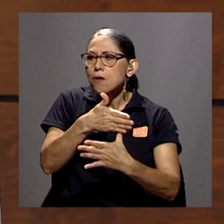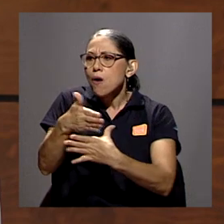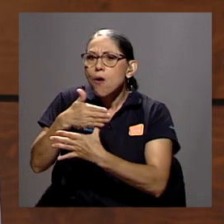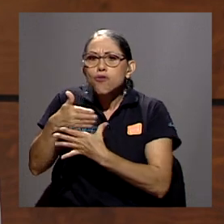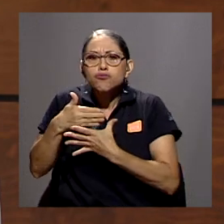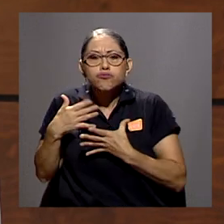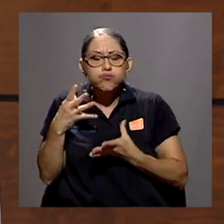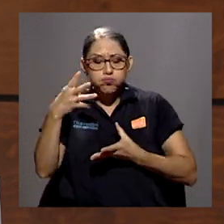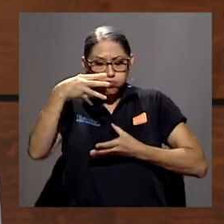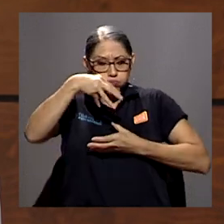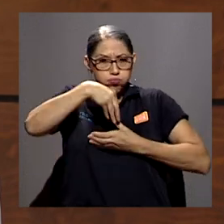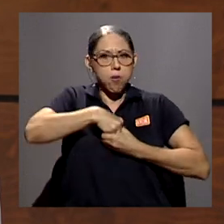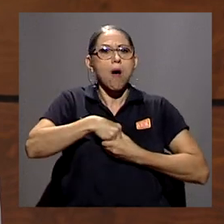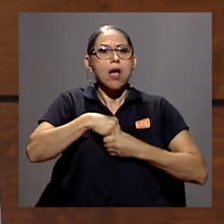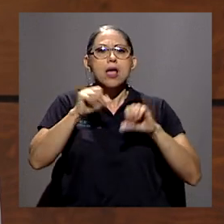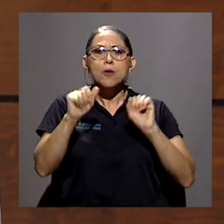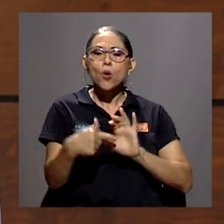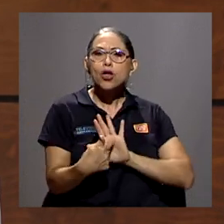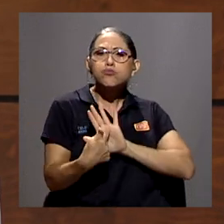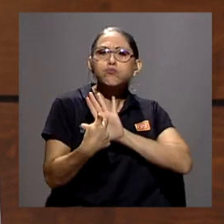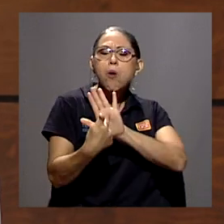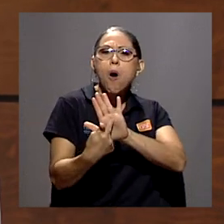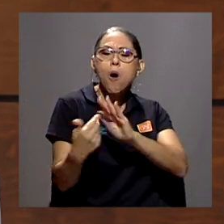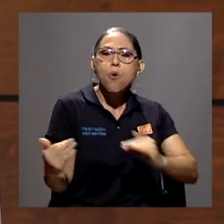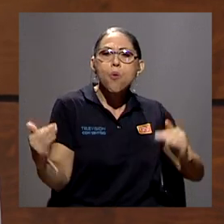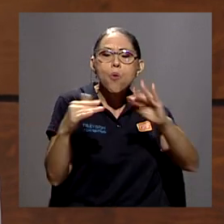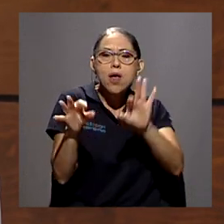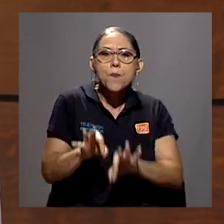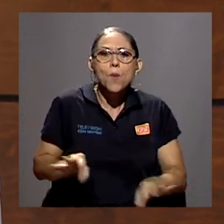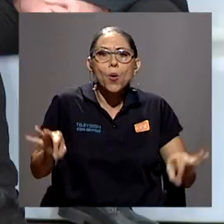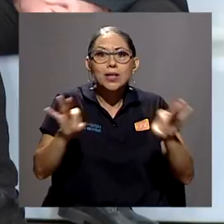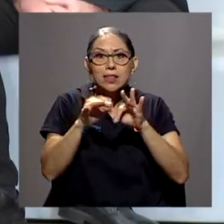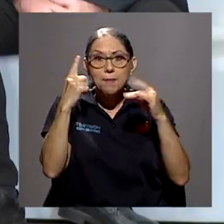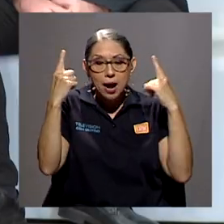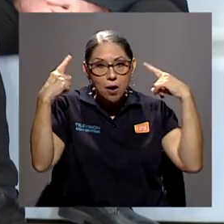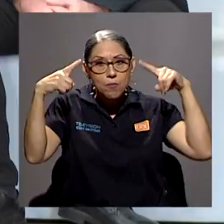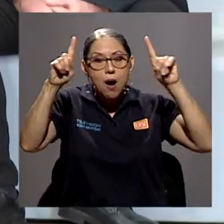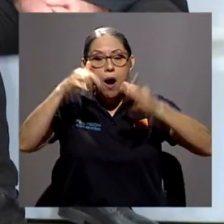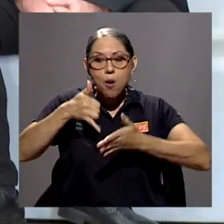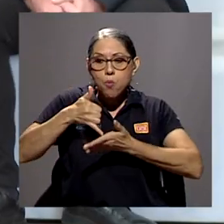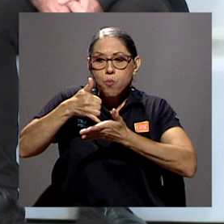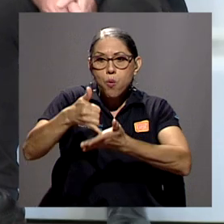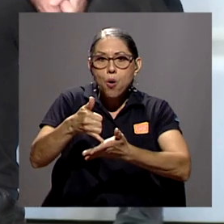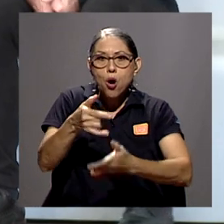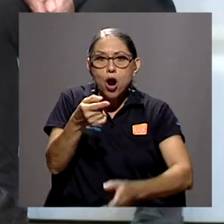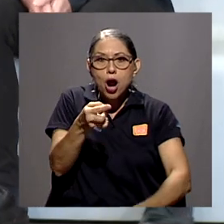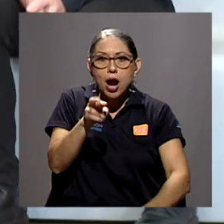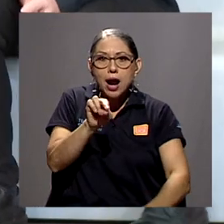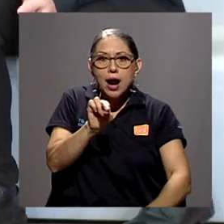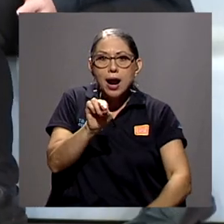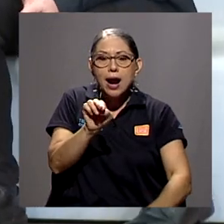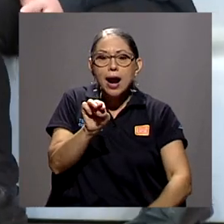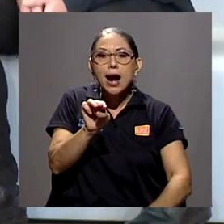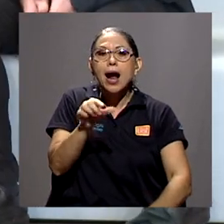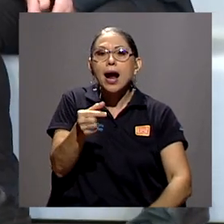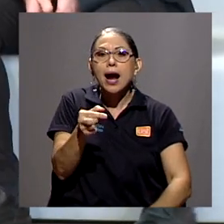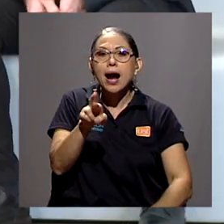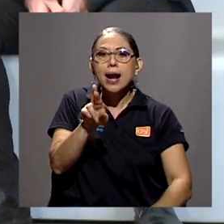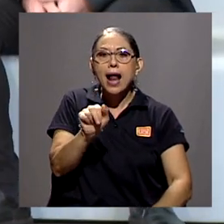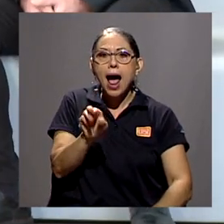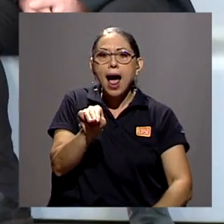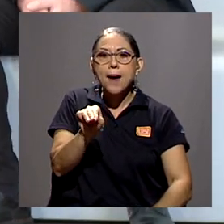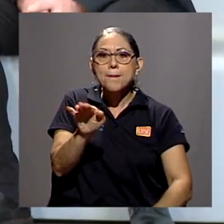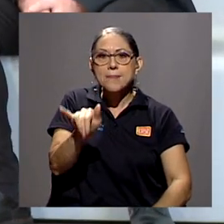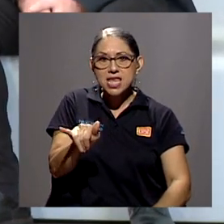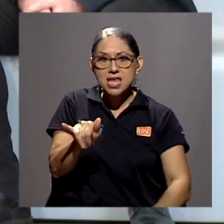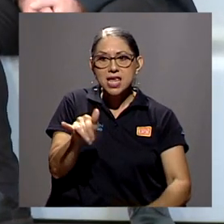palestras tan importantes para que se obtuviera un grammy donde dediqué marca la hoja de ruta